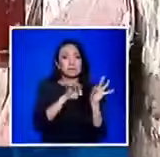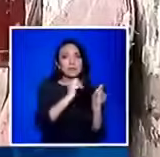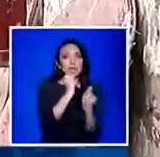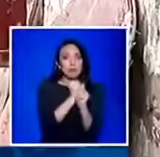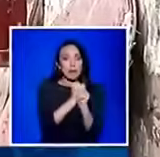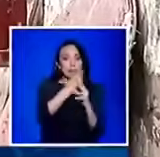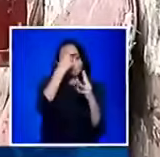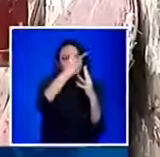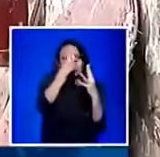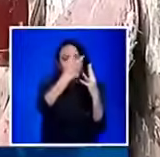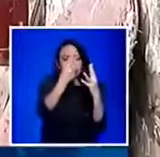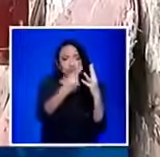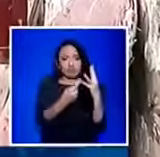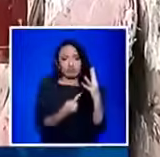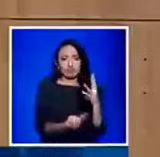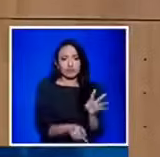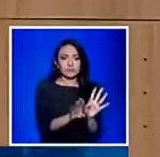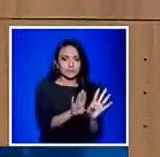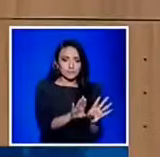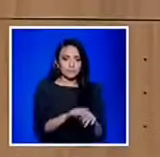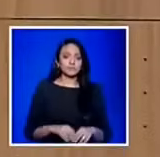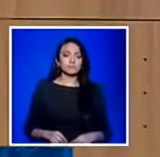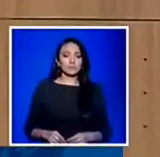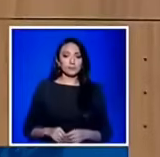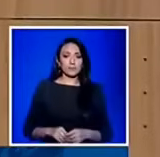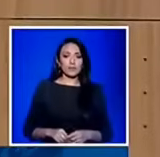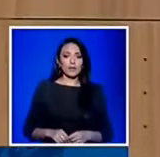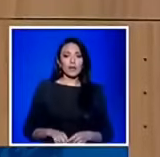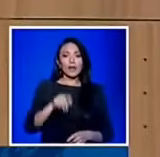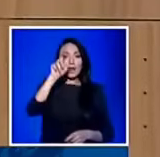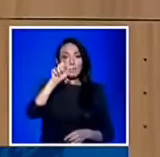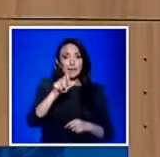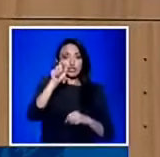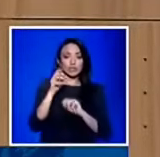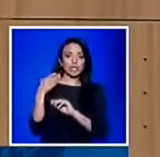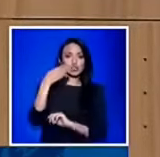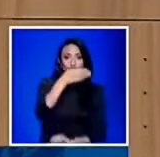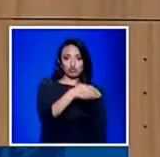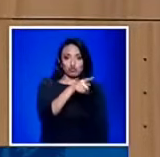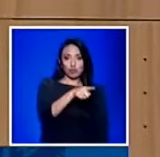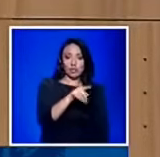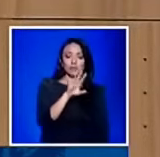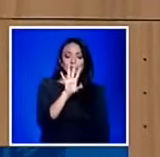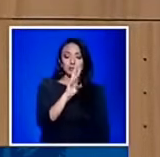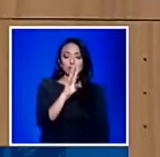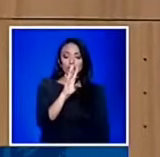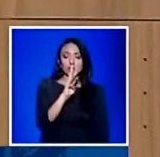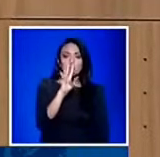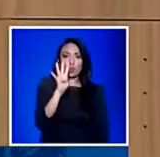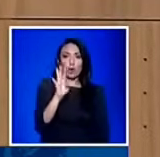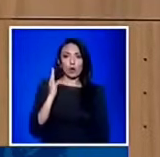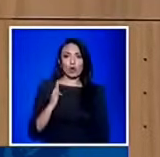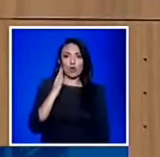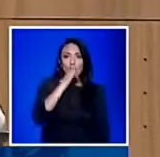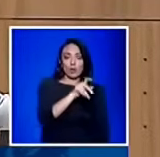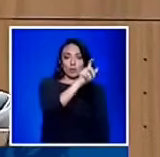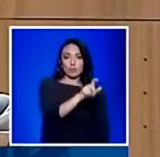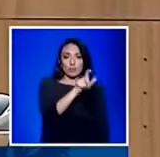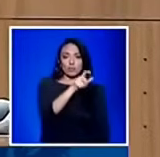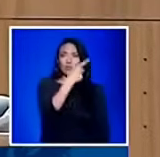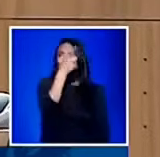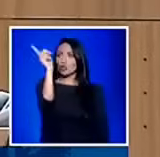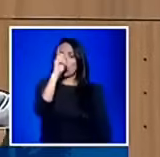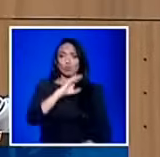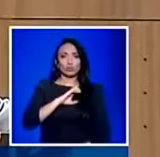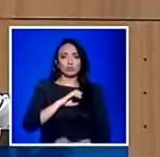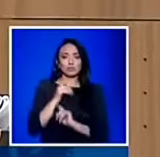que se han ejecutado en las quebradas. Recursos humanos fueron movilizados, 664 recursos logísticos de todas las entidades